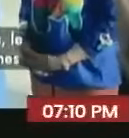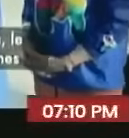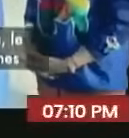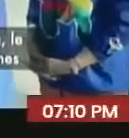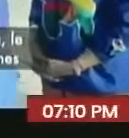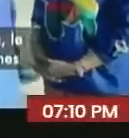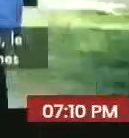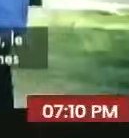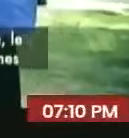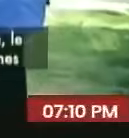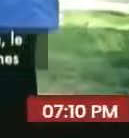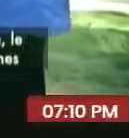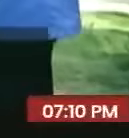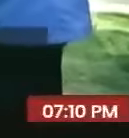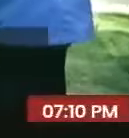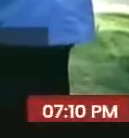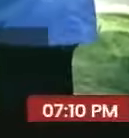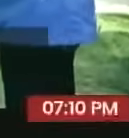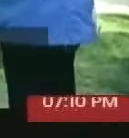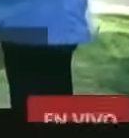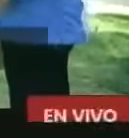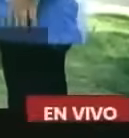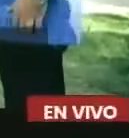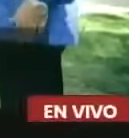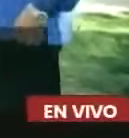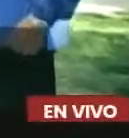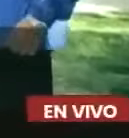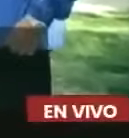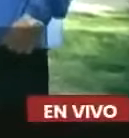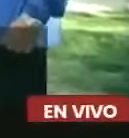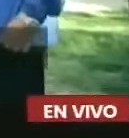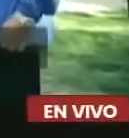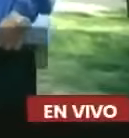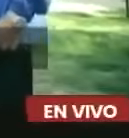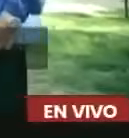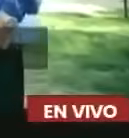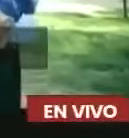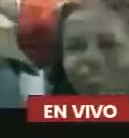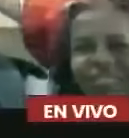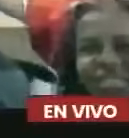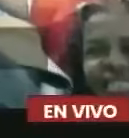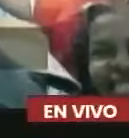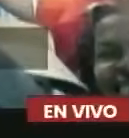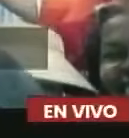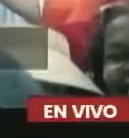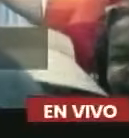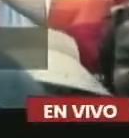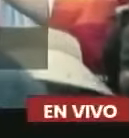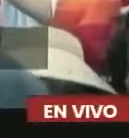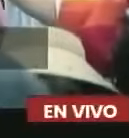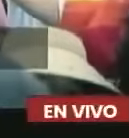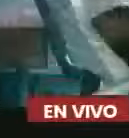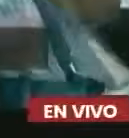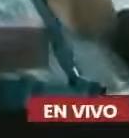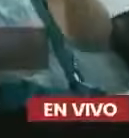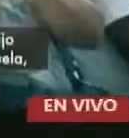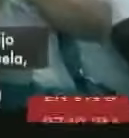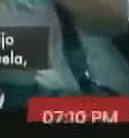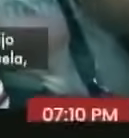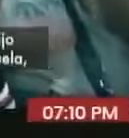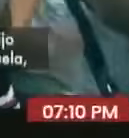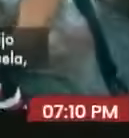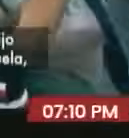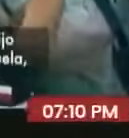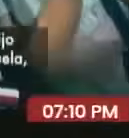deseos, por sus felicitaciones, y les pido como regalo que oren por mí, que me manden sus bendiciones,